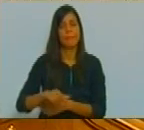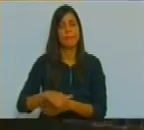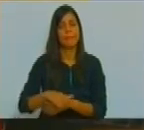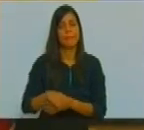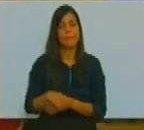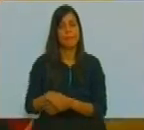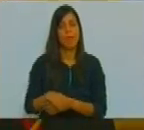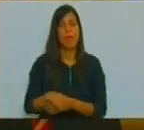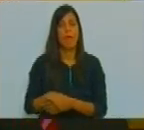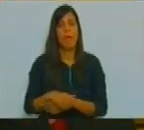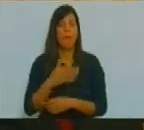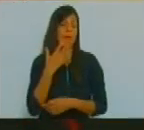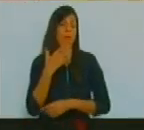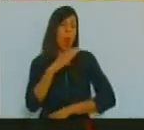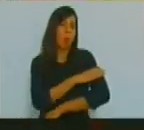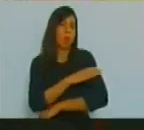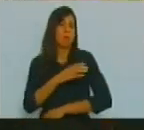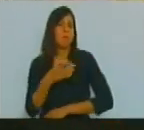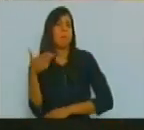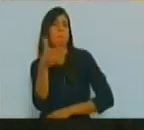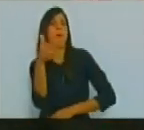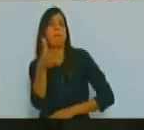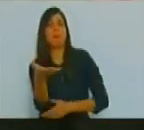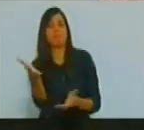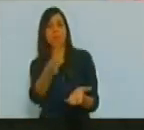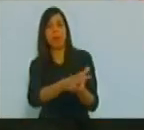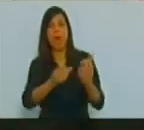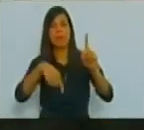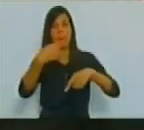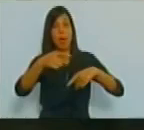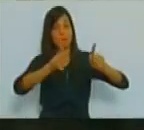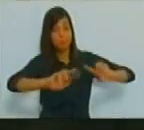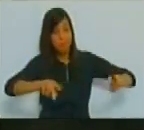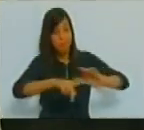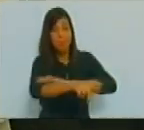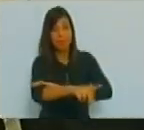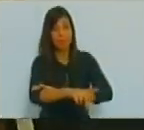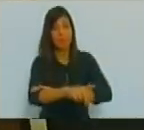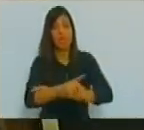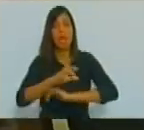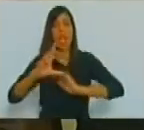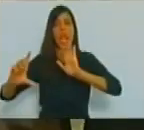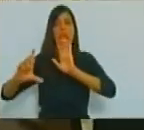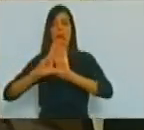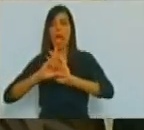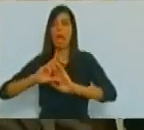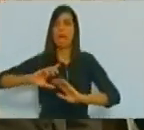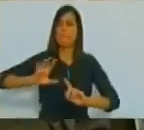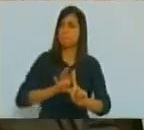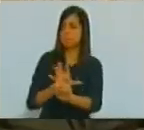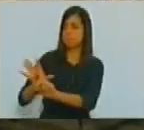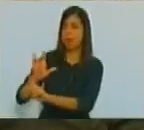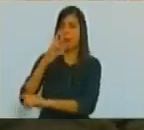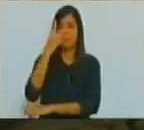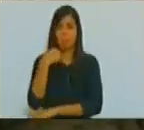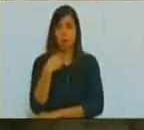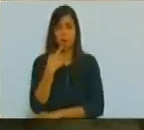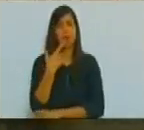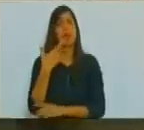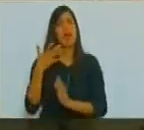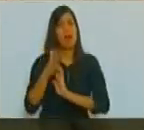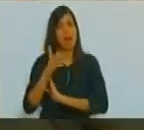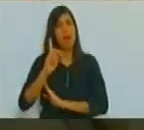el disparen primero y averigüen después tuvimos la ley de vagos y maleantes que daban en sede administrativa